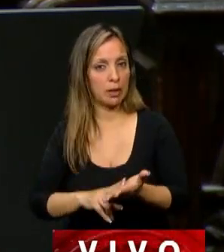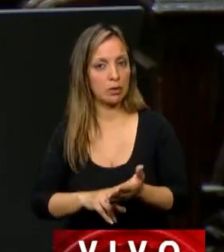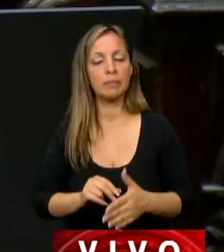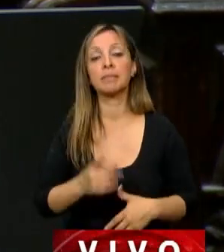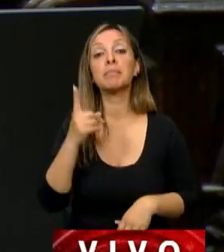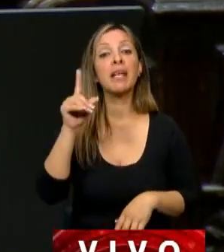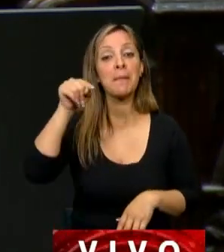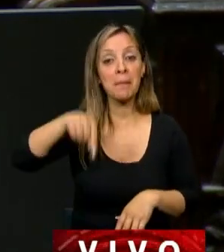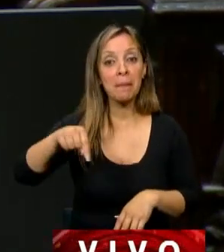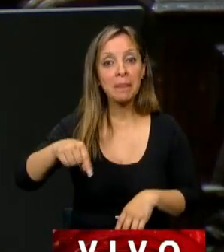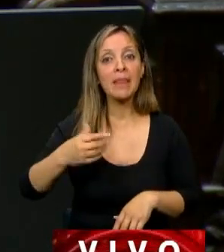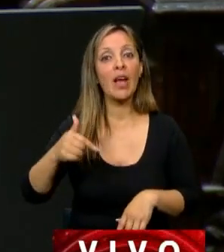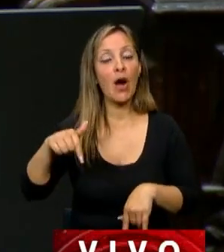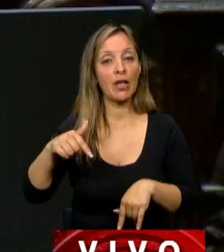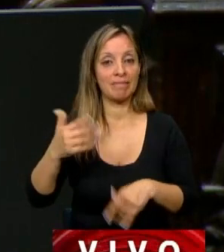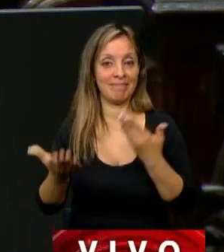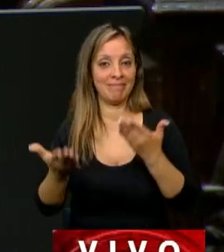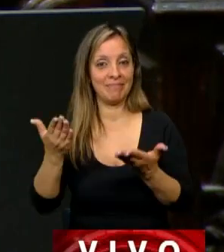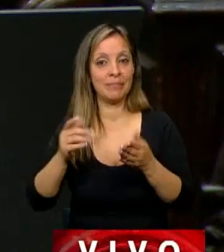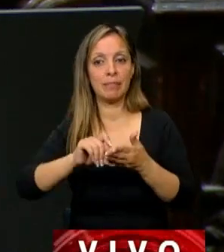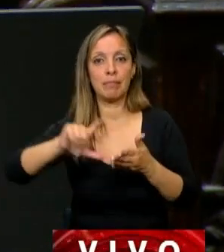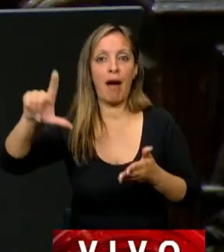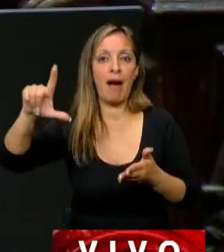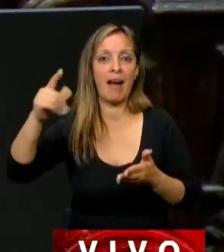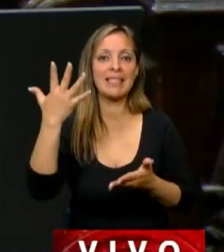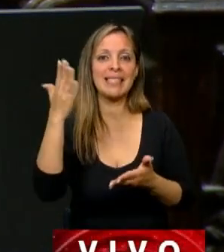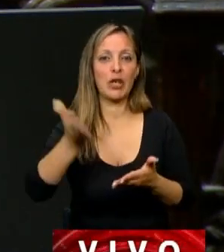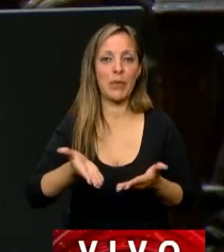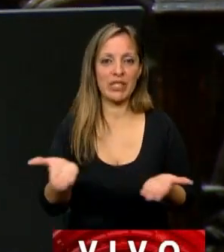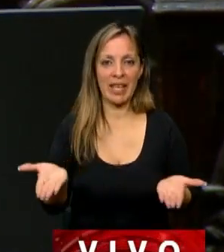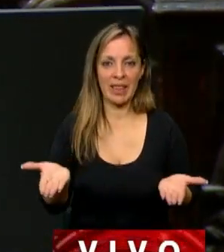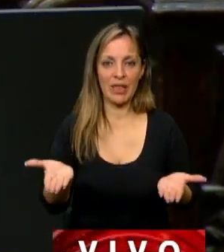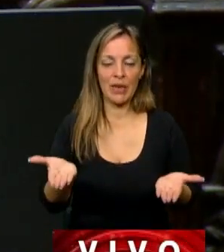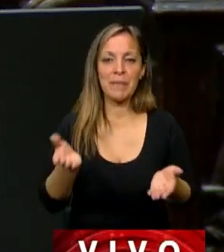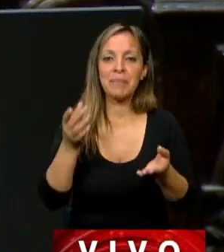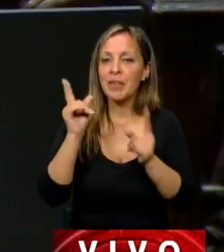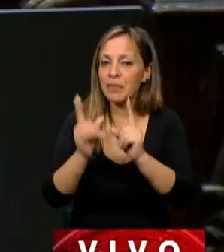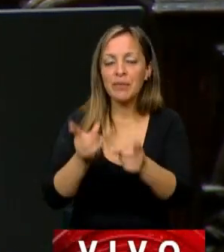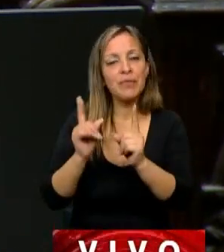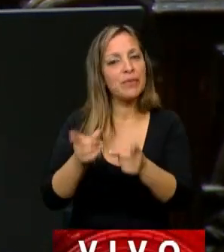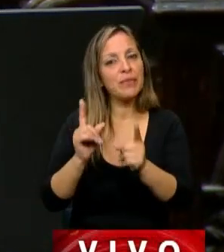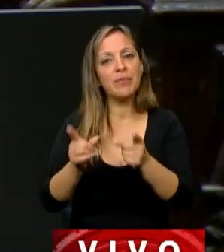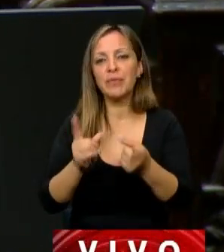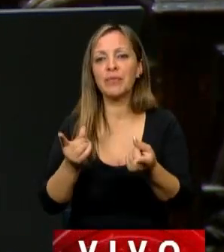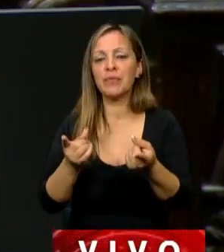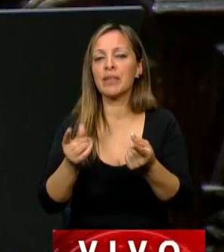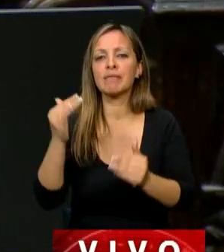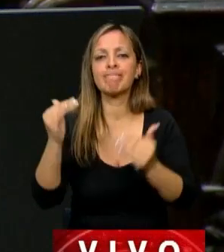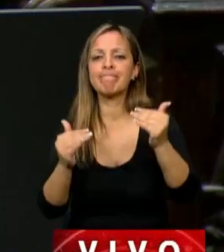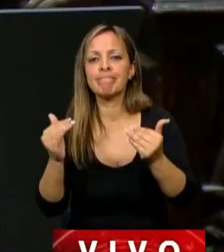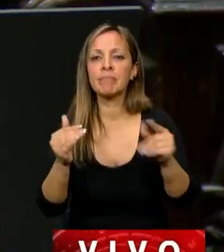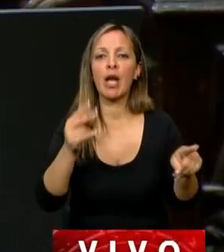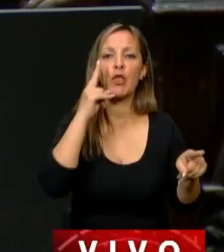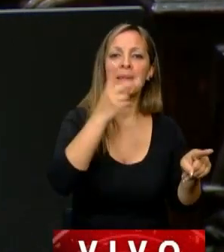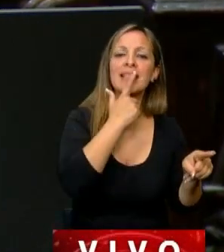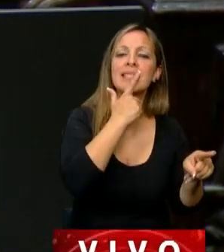hoy ya esa presión impositiva sube algo así como 5 puntos, sigue estando en niveles menores al 2017, pero